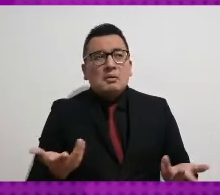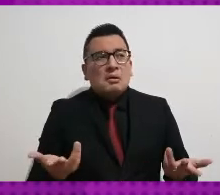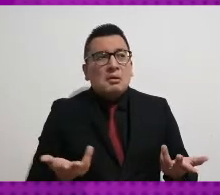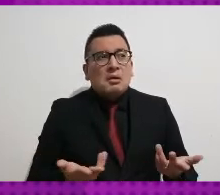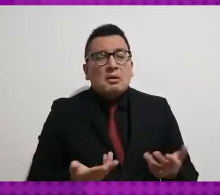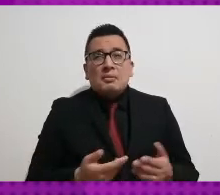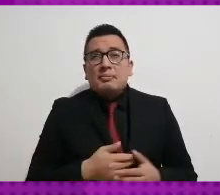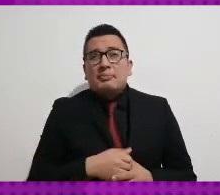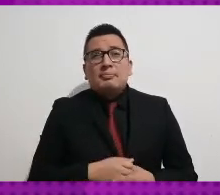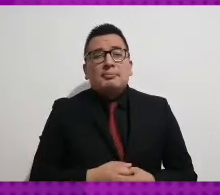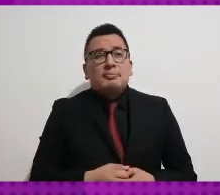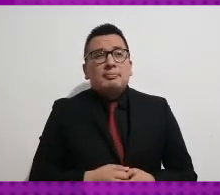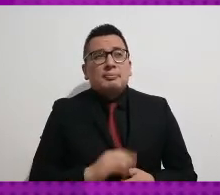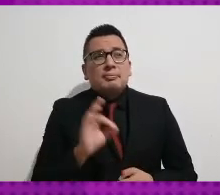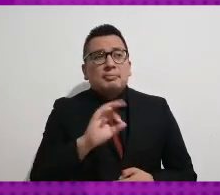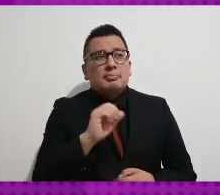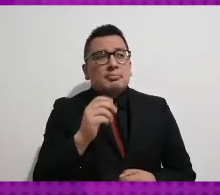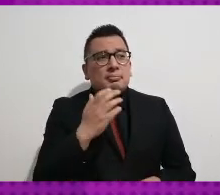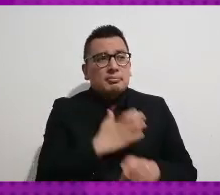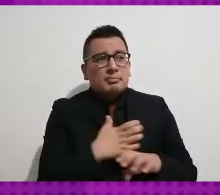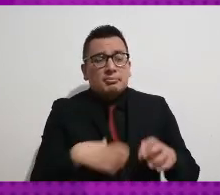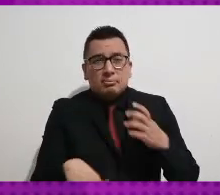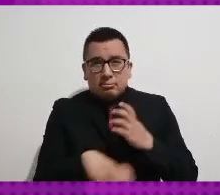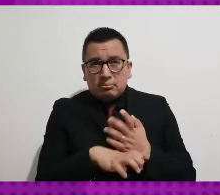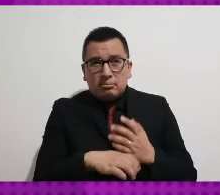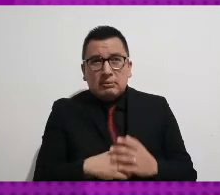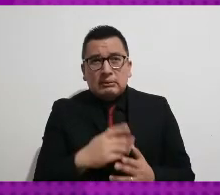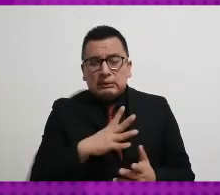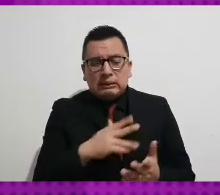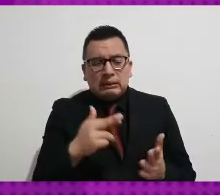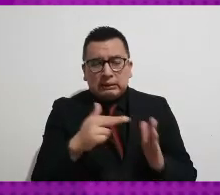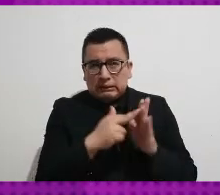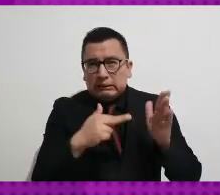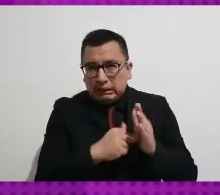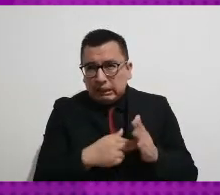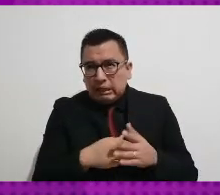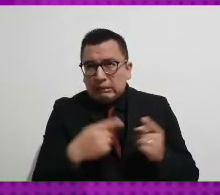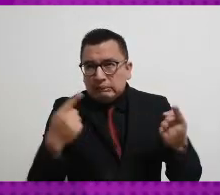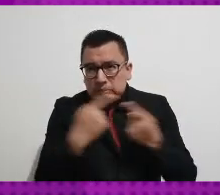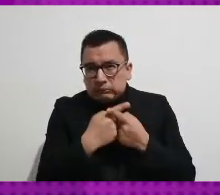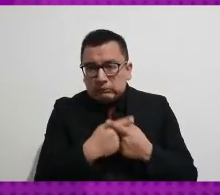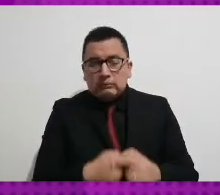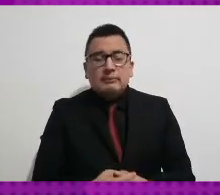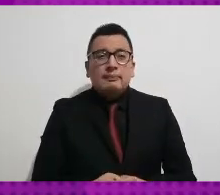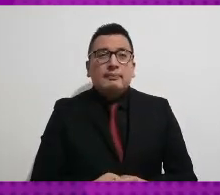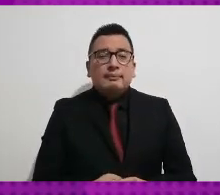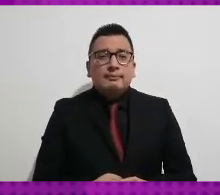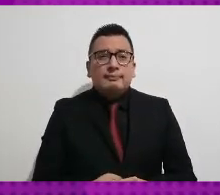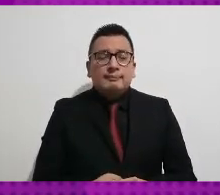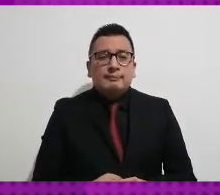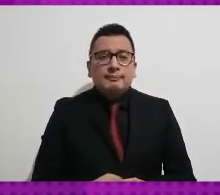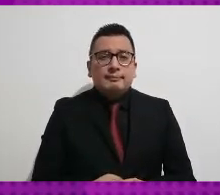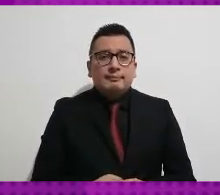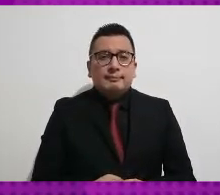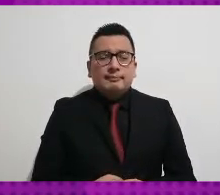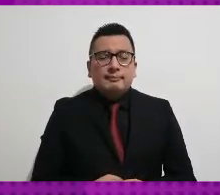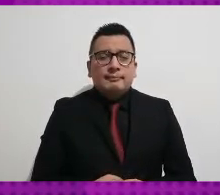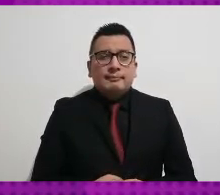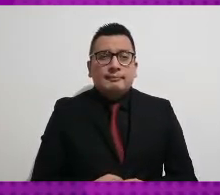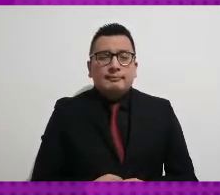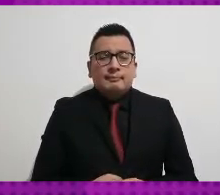conocer actos que violentan lo establecido, por ejemplo, en el Código de Ética o el Código de